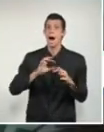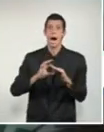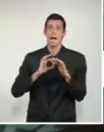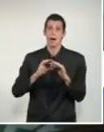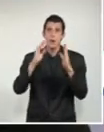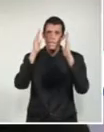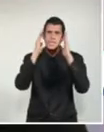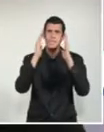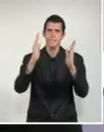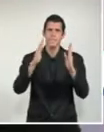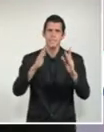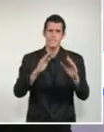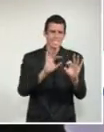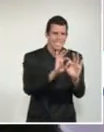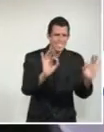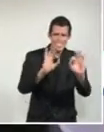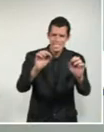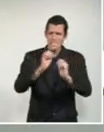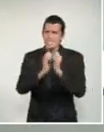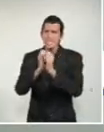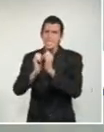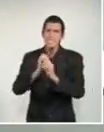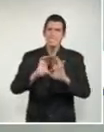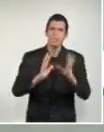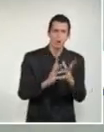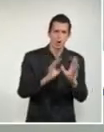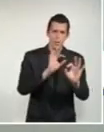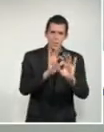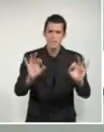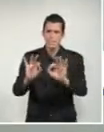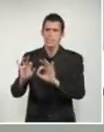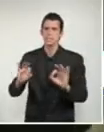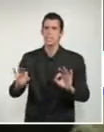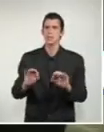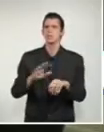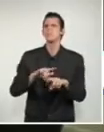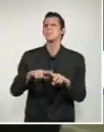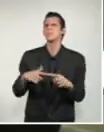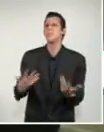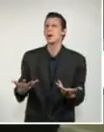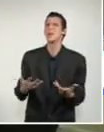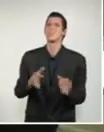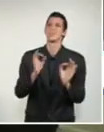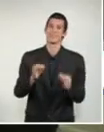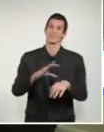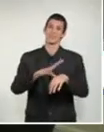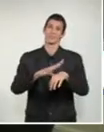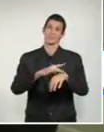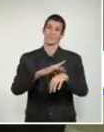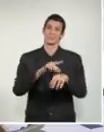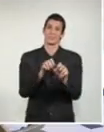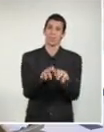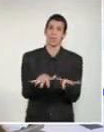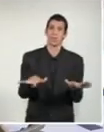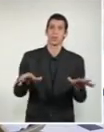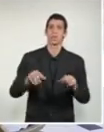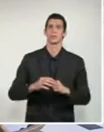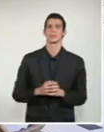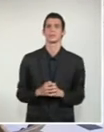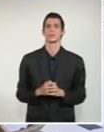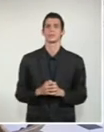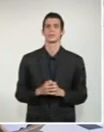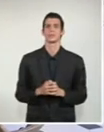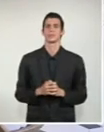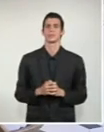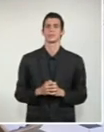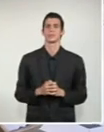enfrentar la nueva enfermedad respiratoria kobe 19 la limpieza ambientación de los locales se trata fundamentalmente